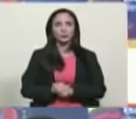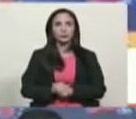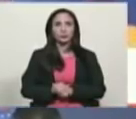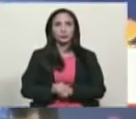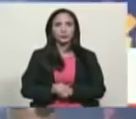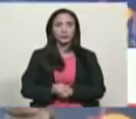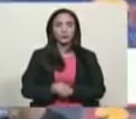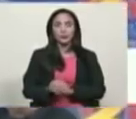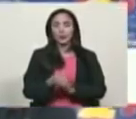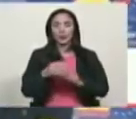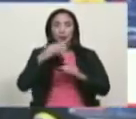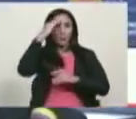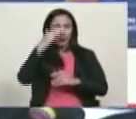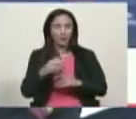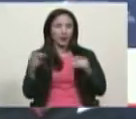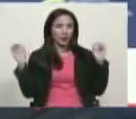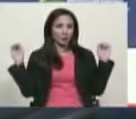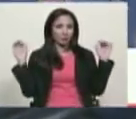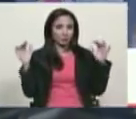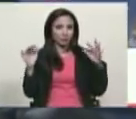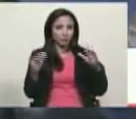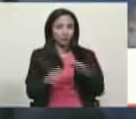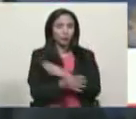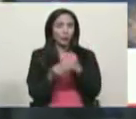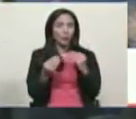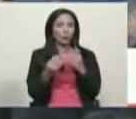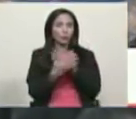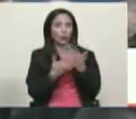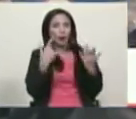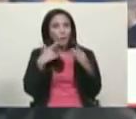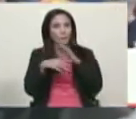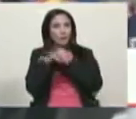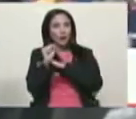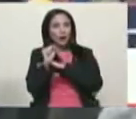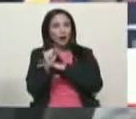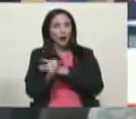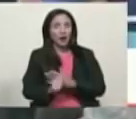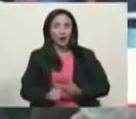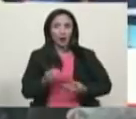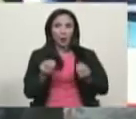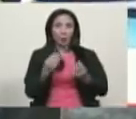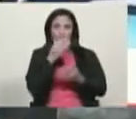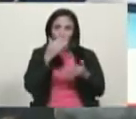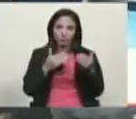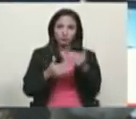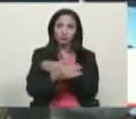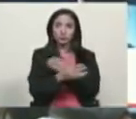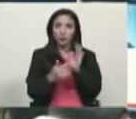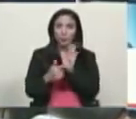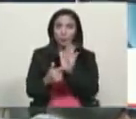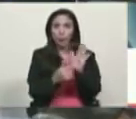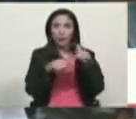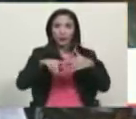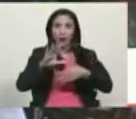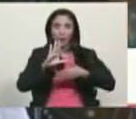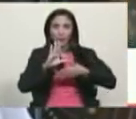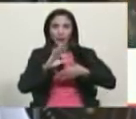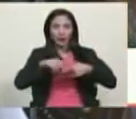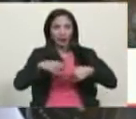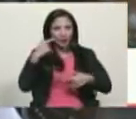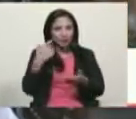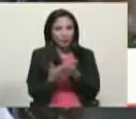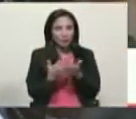Los ejércitos que se forjaron en la guerra más cruenta que se conoció en América, aquí en territorio